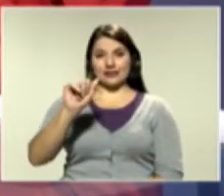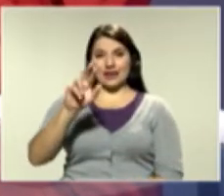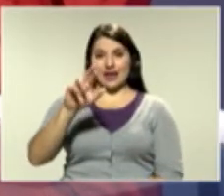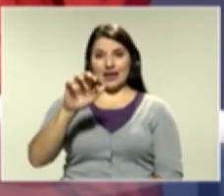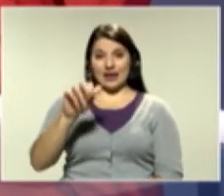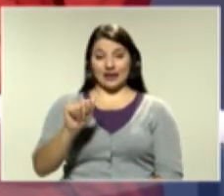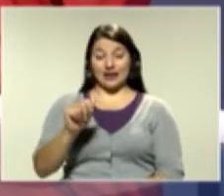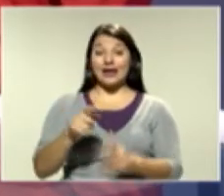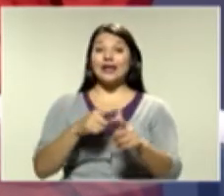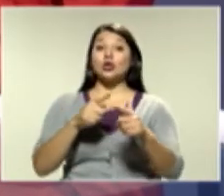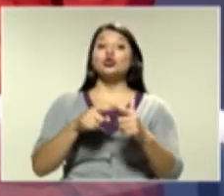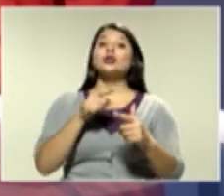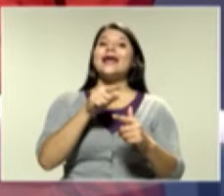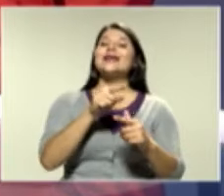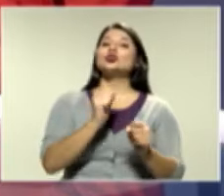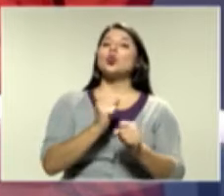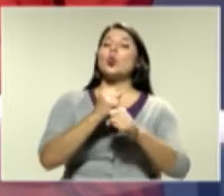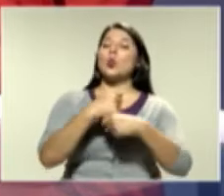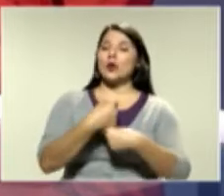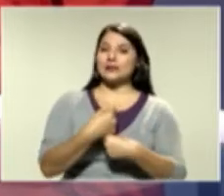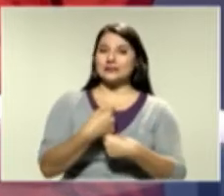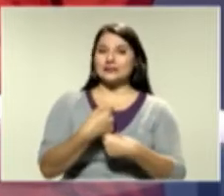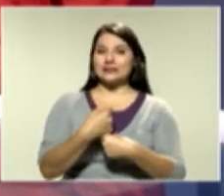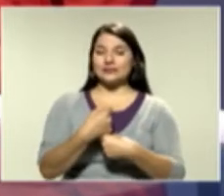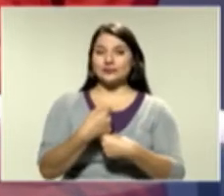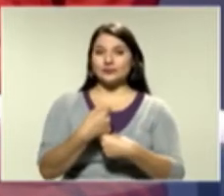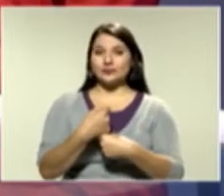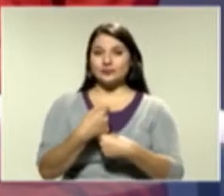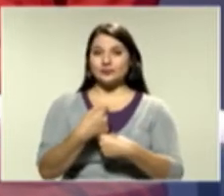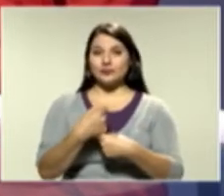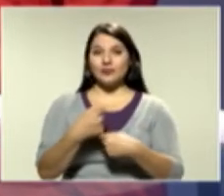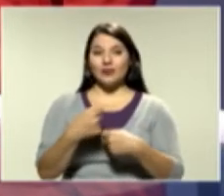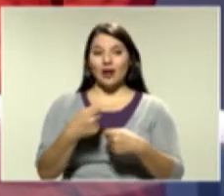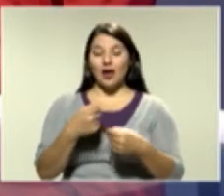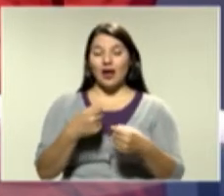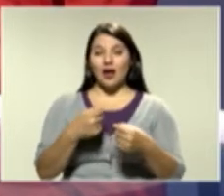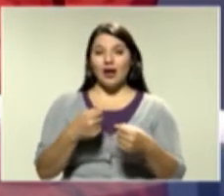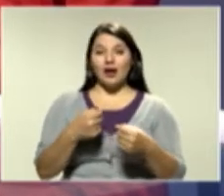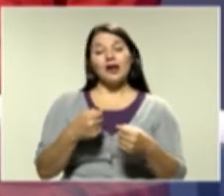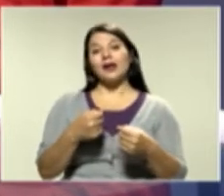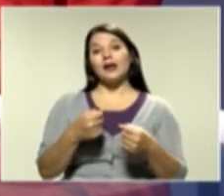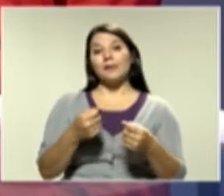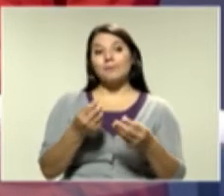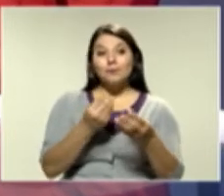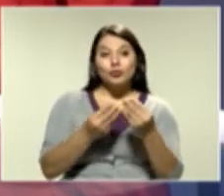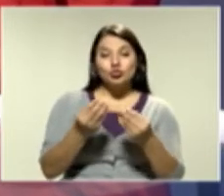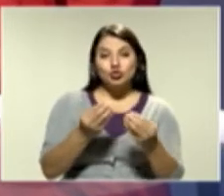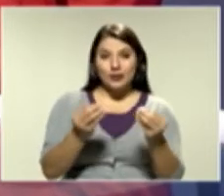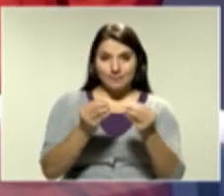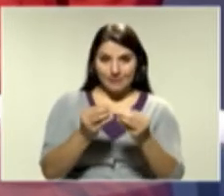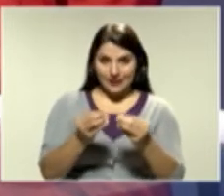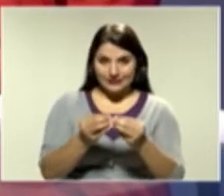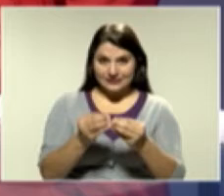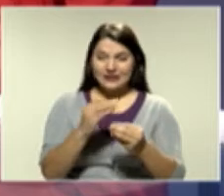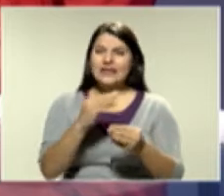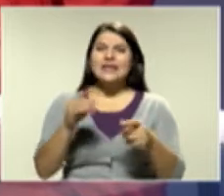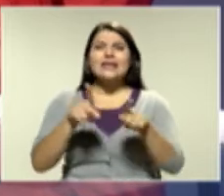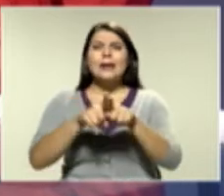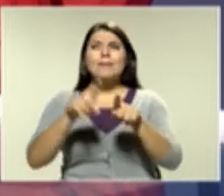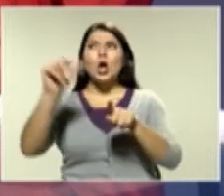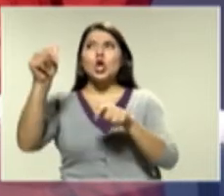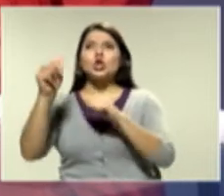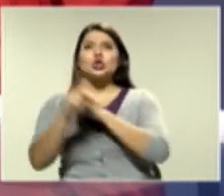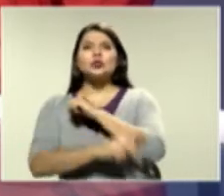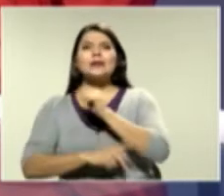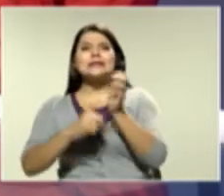ha inducido en ciertos cultivos, aunado por un mercado que pide la fruta perfecta, la fruta